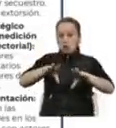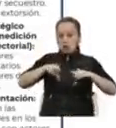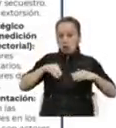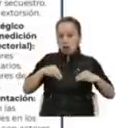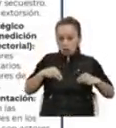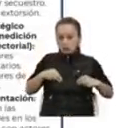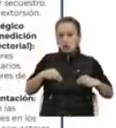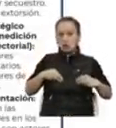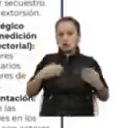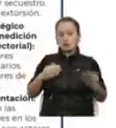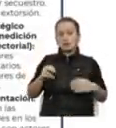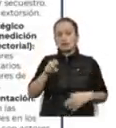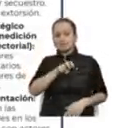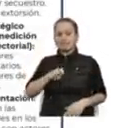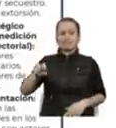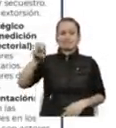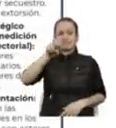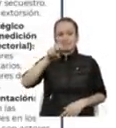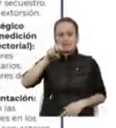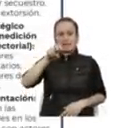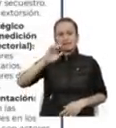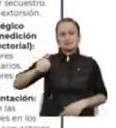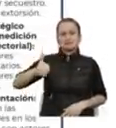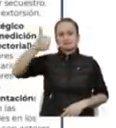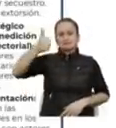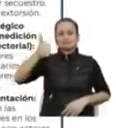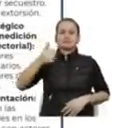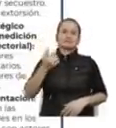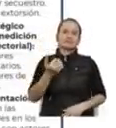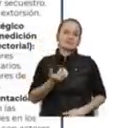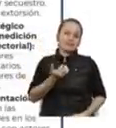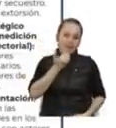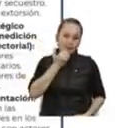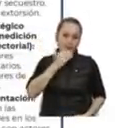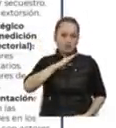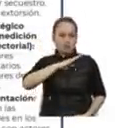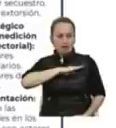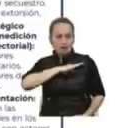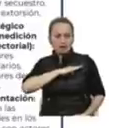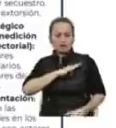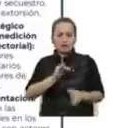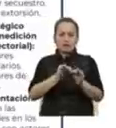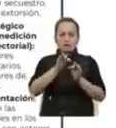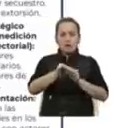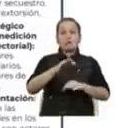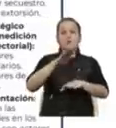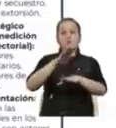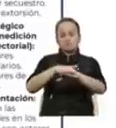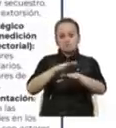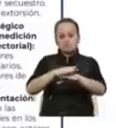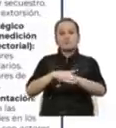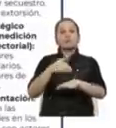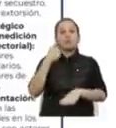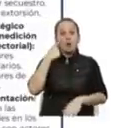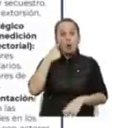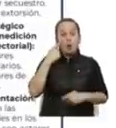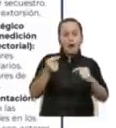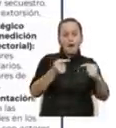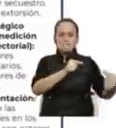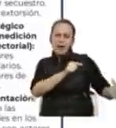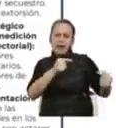este máximo nivel, sino por los comandantes territoriales, que reportaban: tuvimos